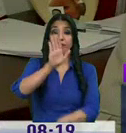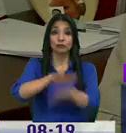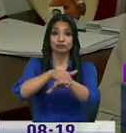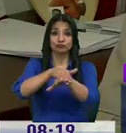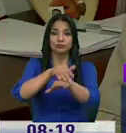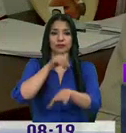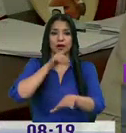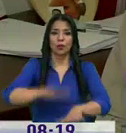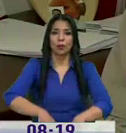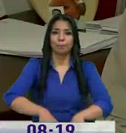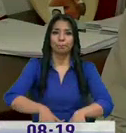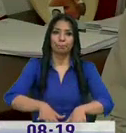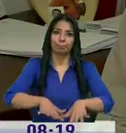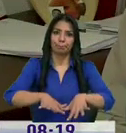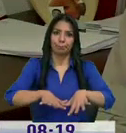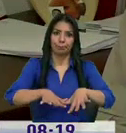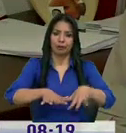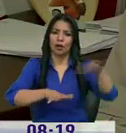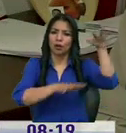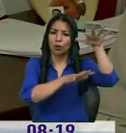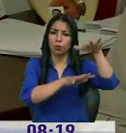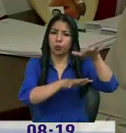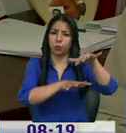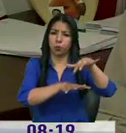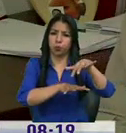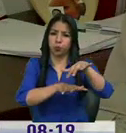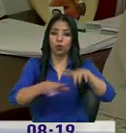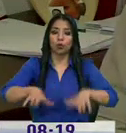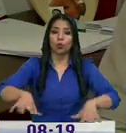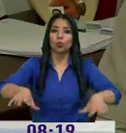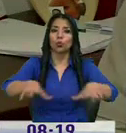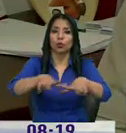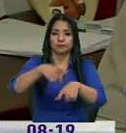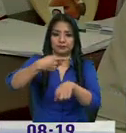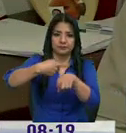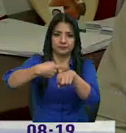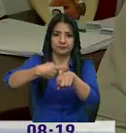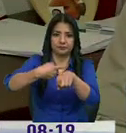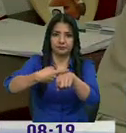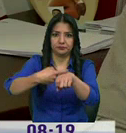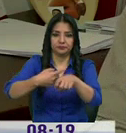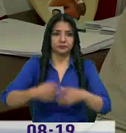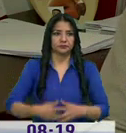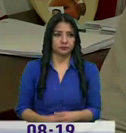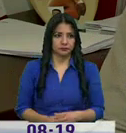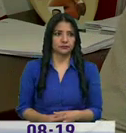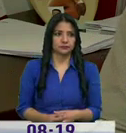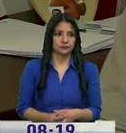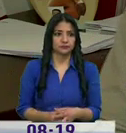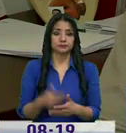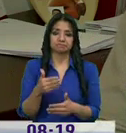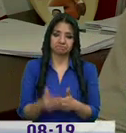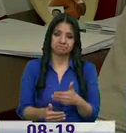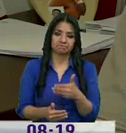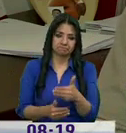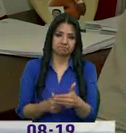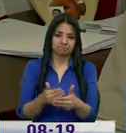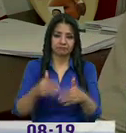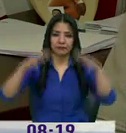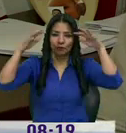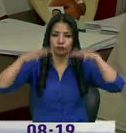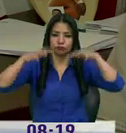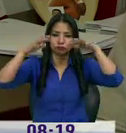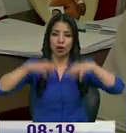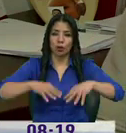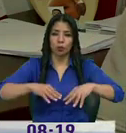la acumulación de agua en un sector específico que ha venido generando con el pasar del agua un